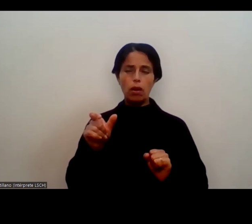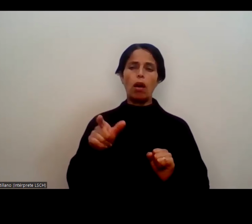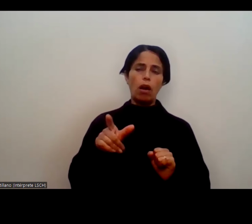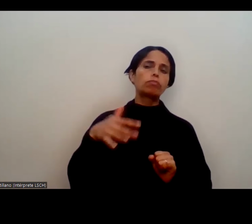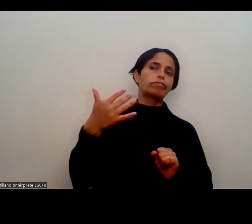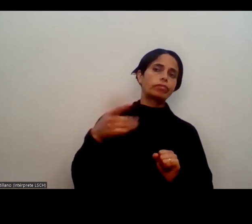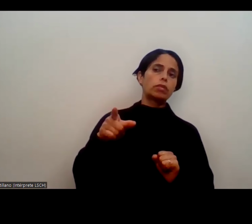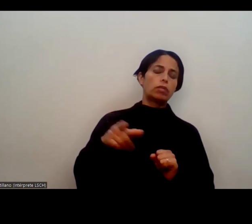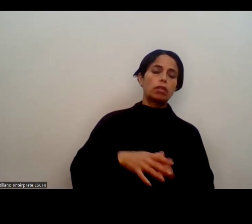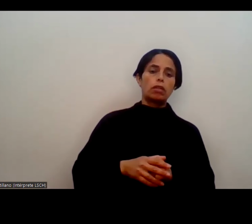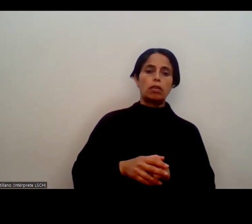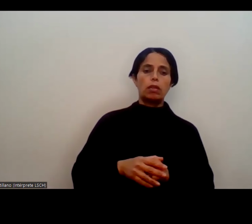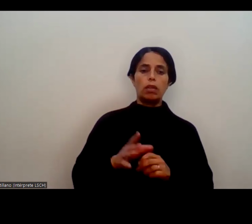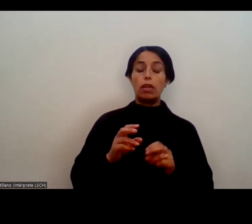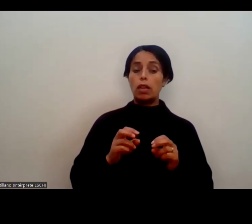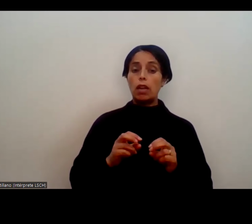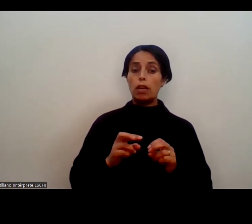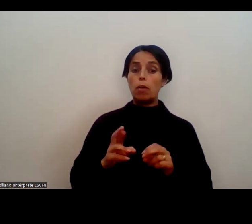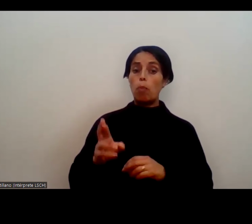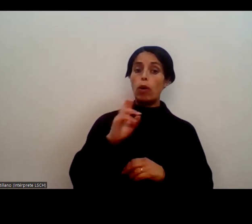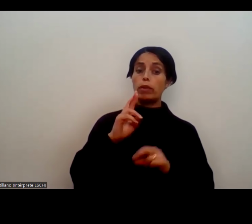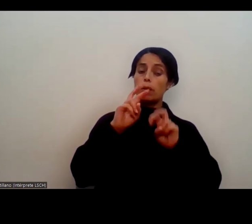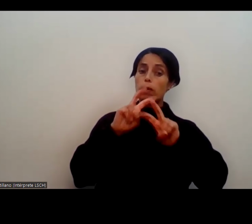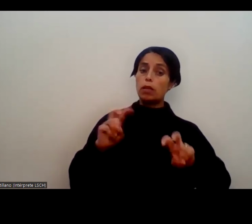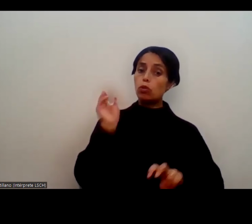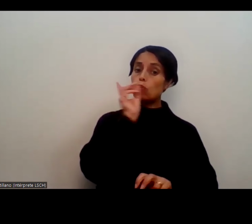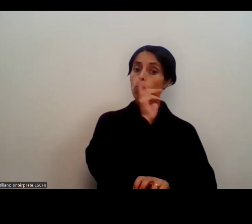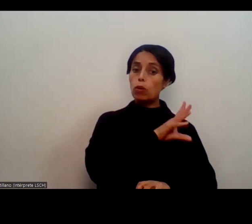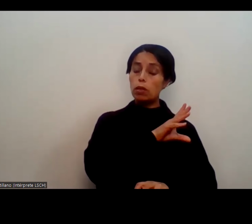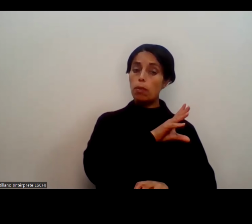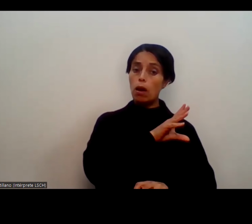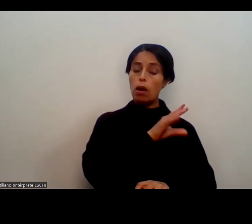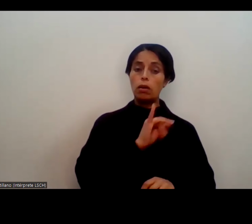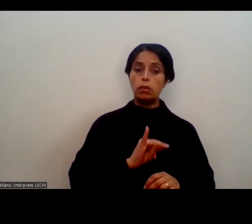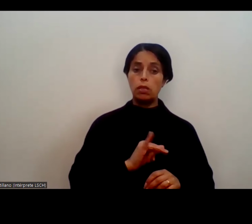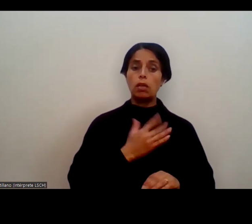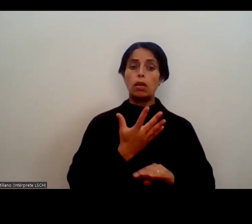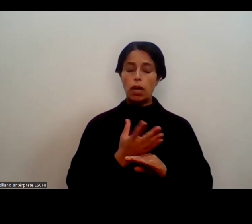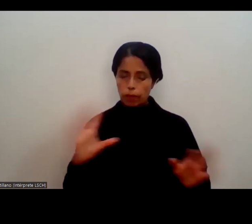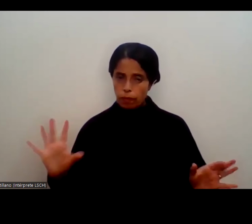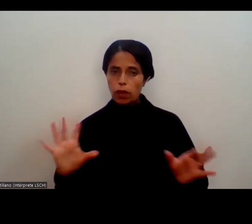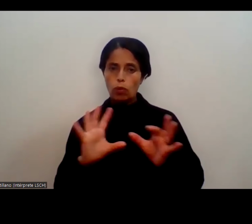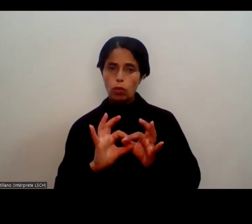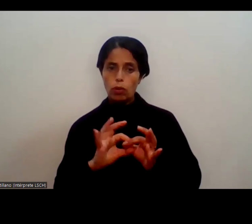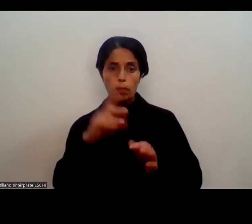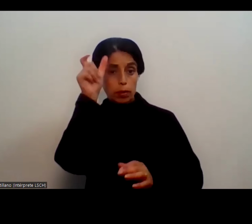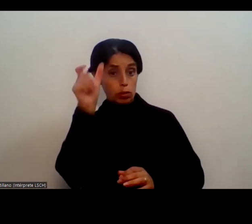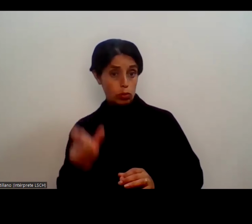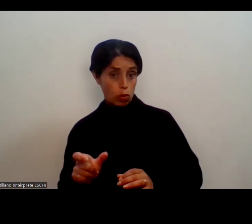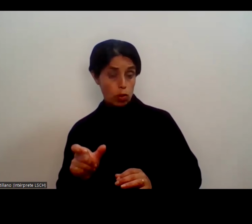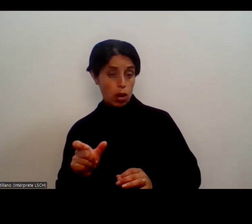en la investigación, el resultado de la investigación final fue que efectivamente hay una correlación entre individuos que